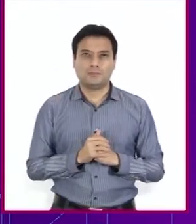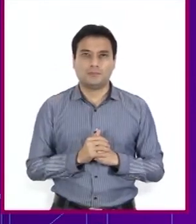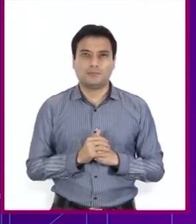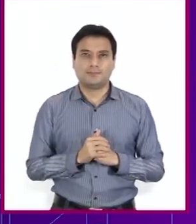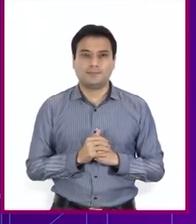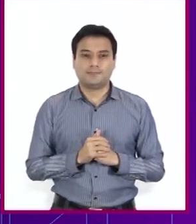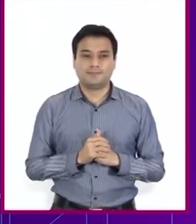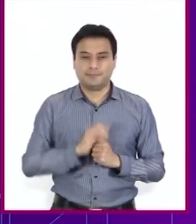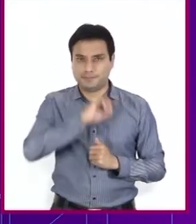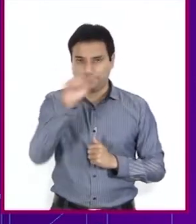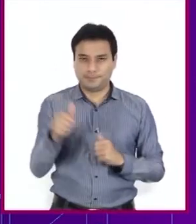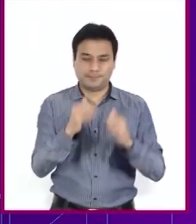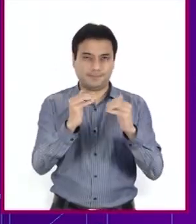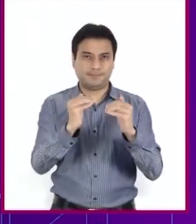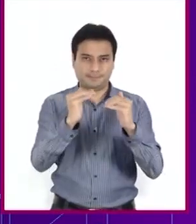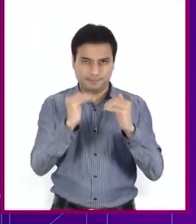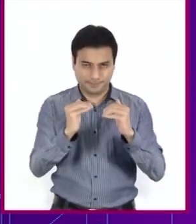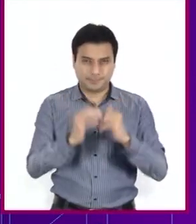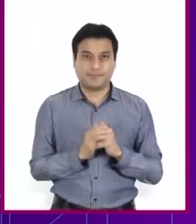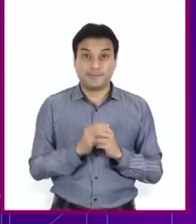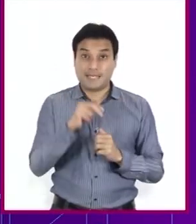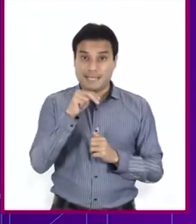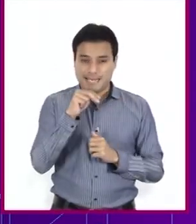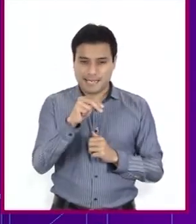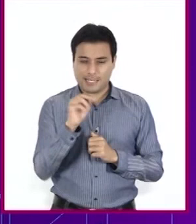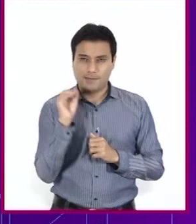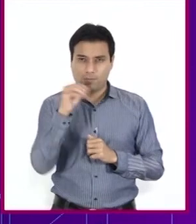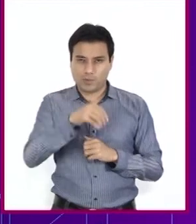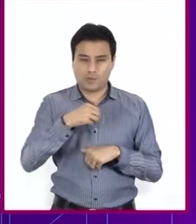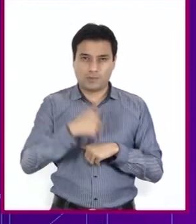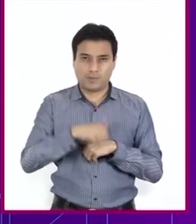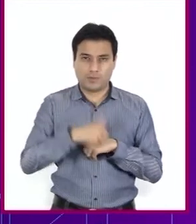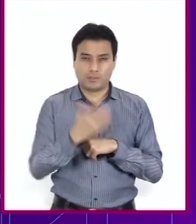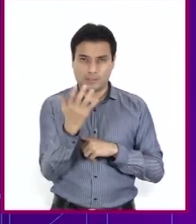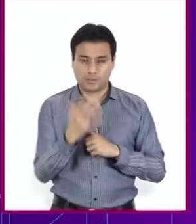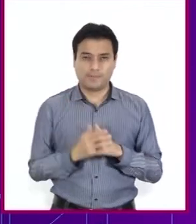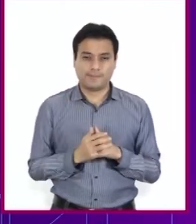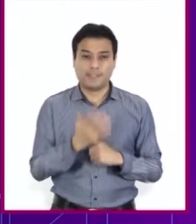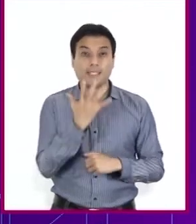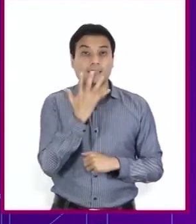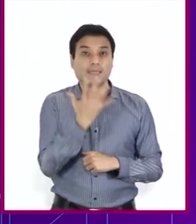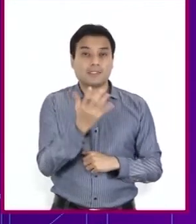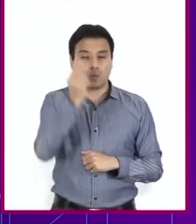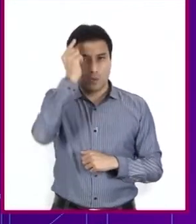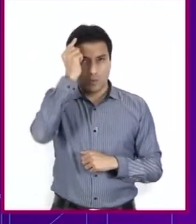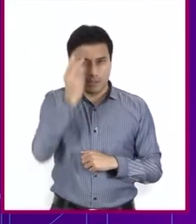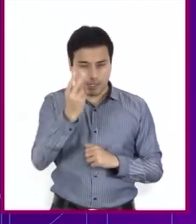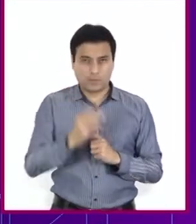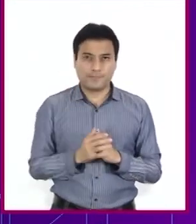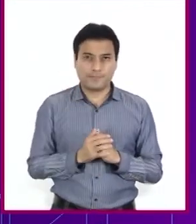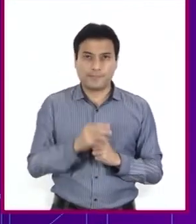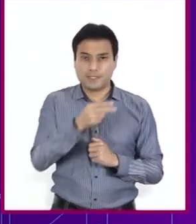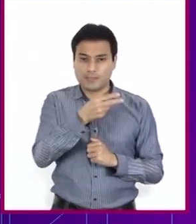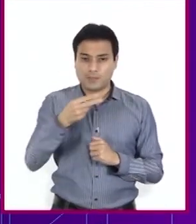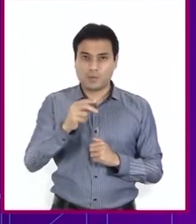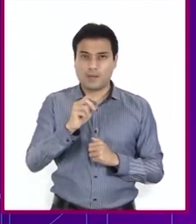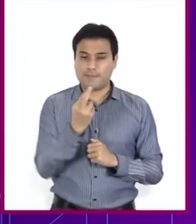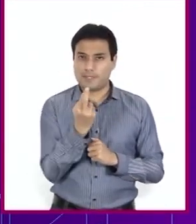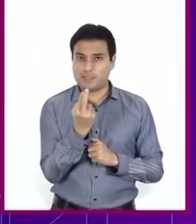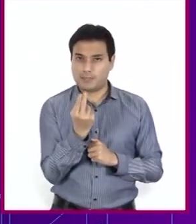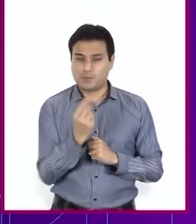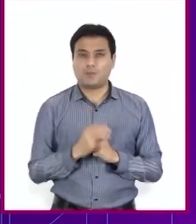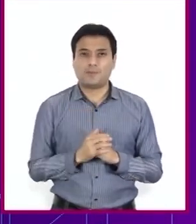Sustituimos el valor de 5 en la expresión y obtenemos 5 al cuadrado igual a